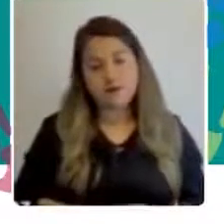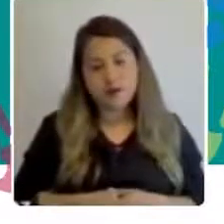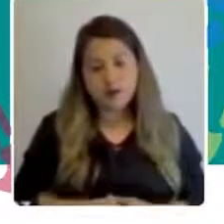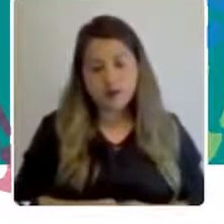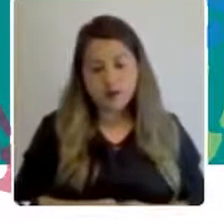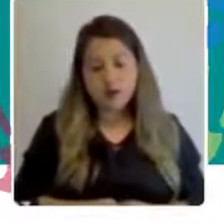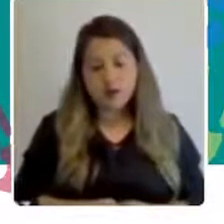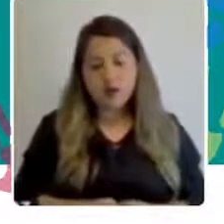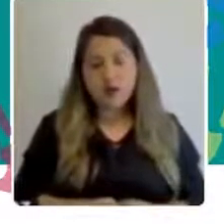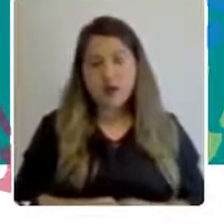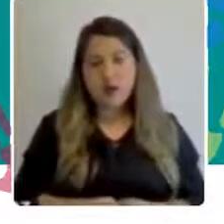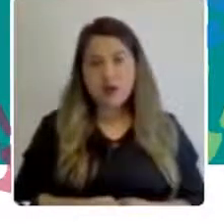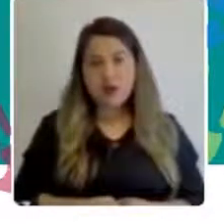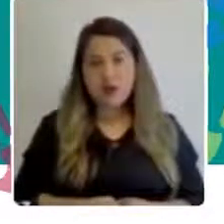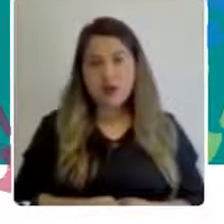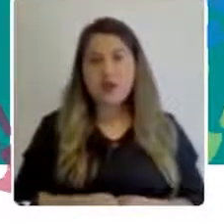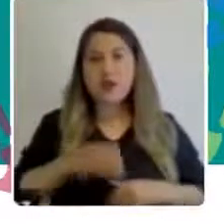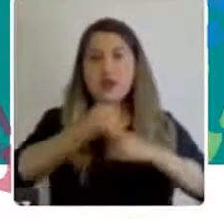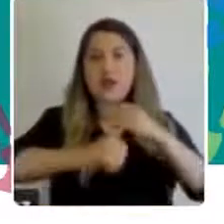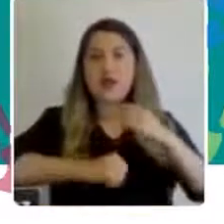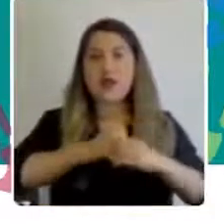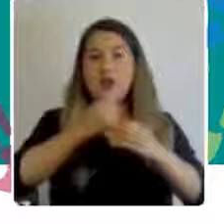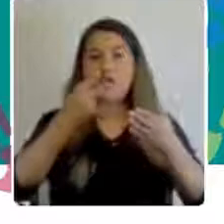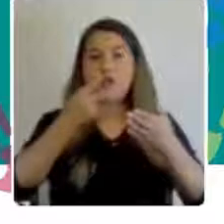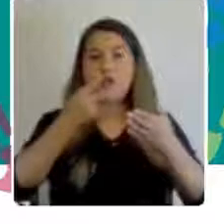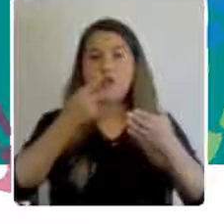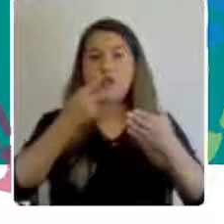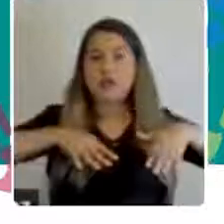en 2019